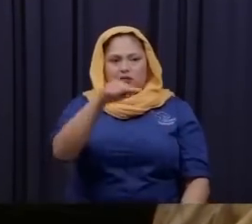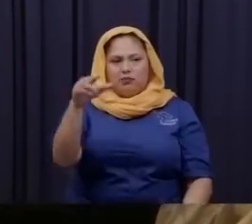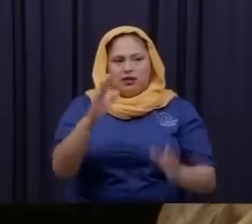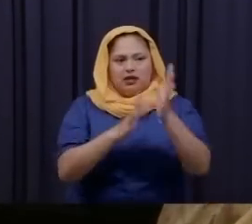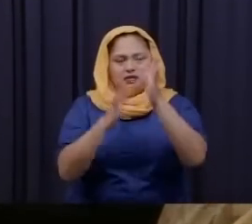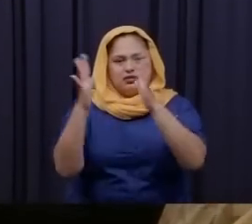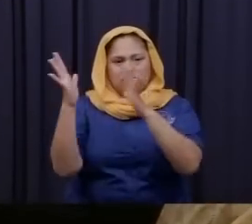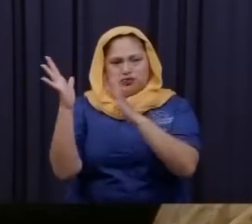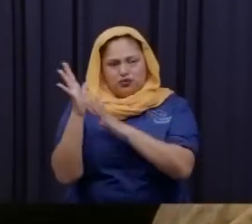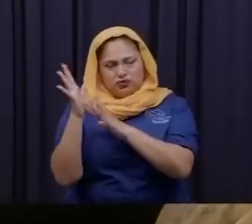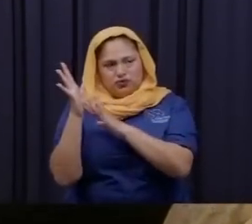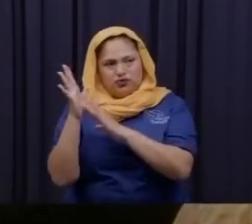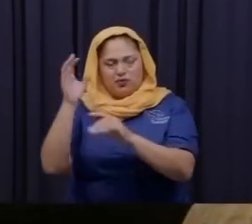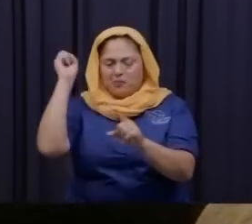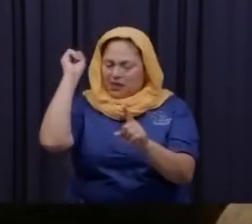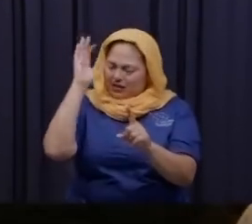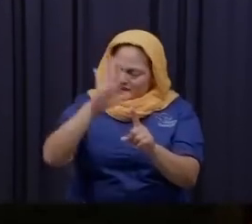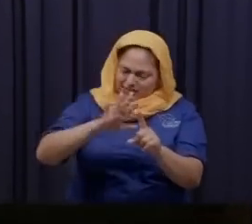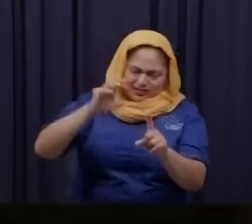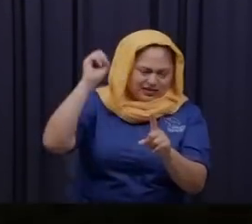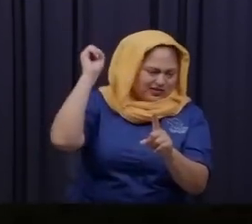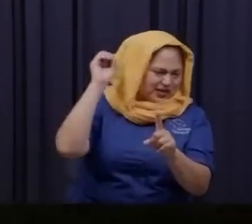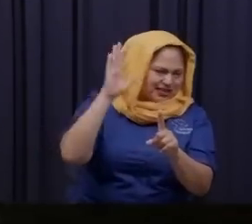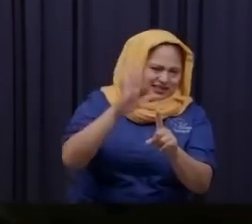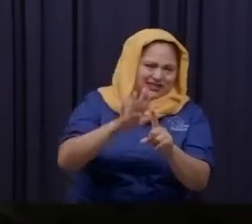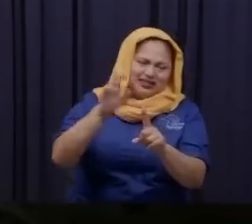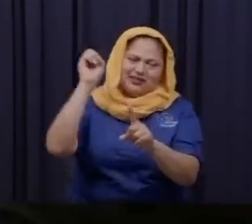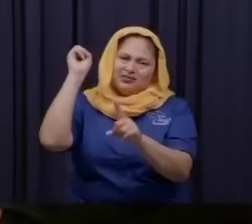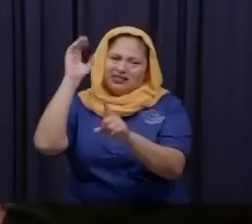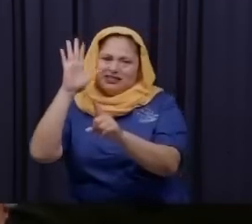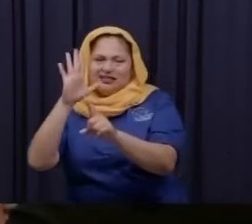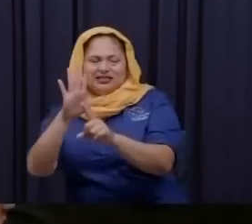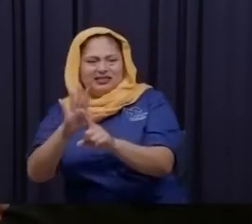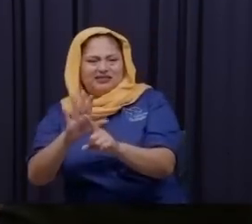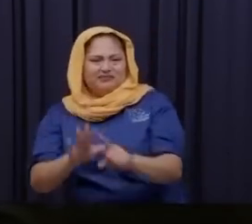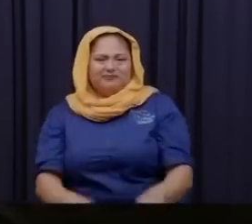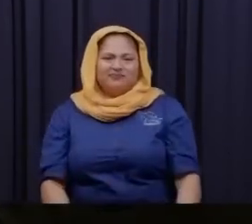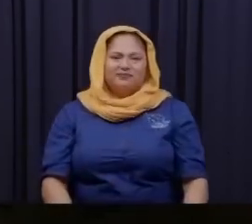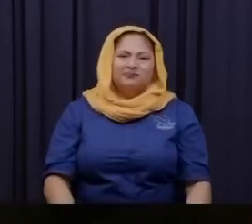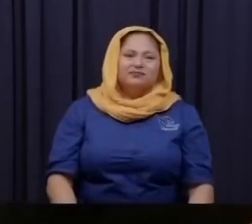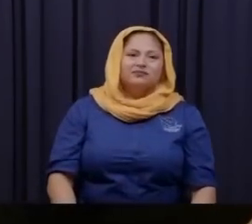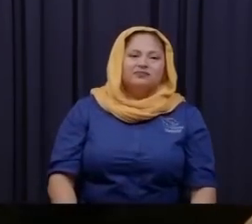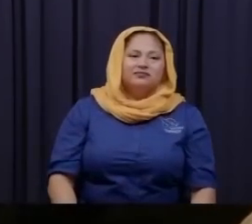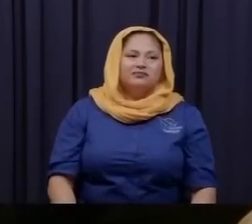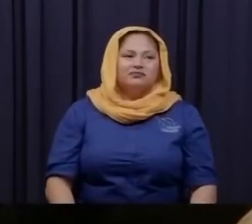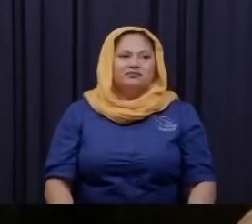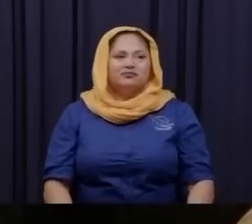Sí, bendiga, bendiga, bendiga, bendiga, bendiga.